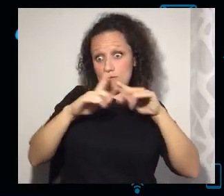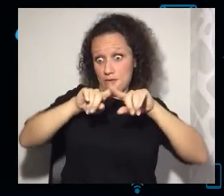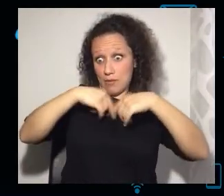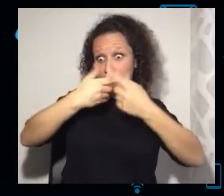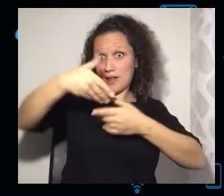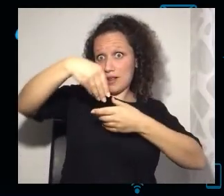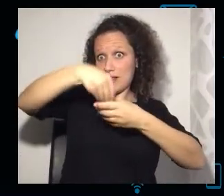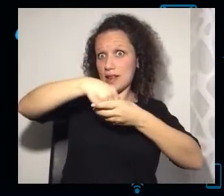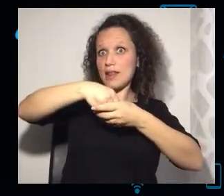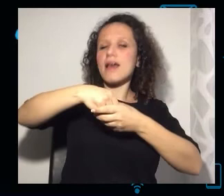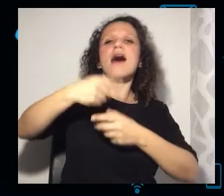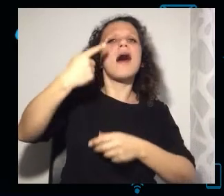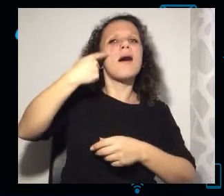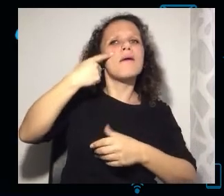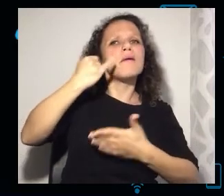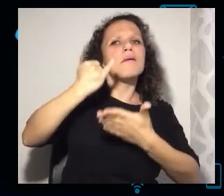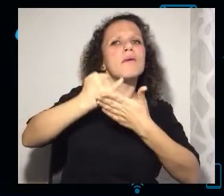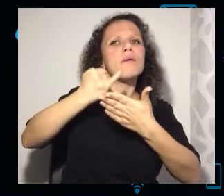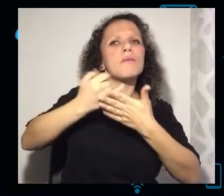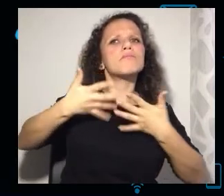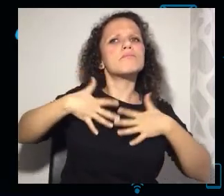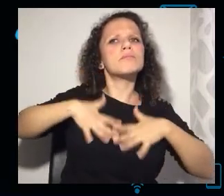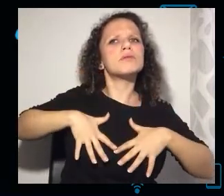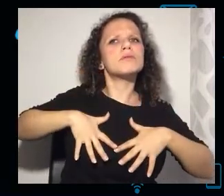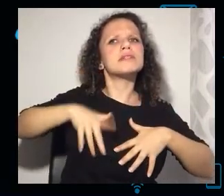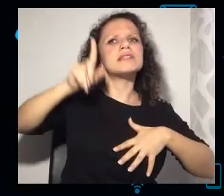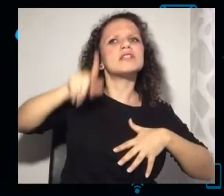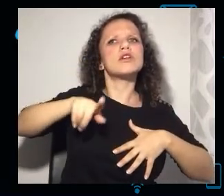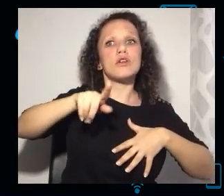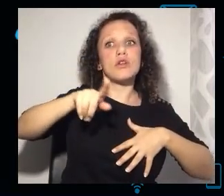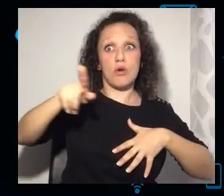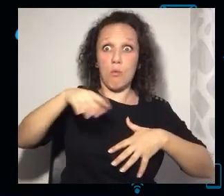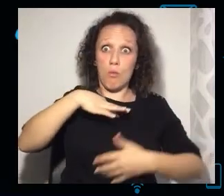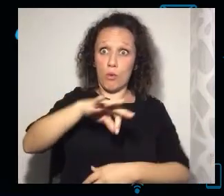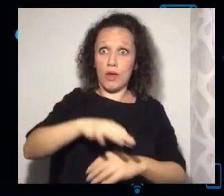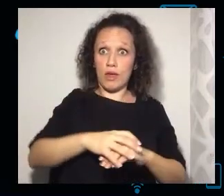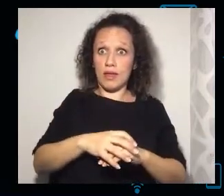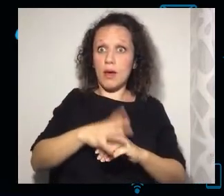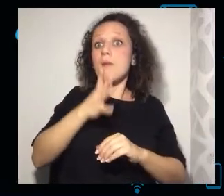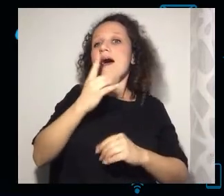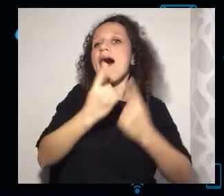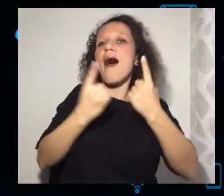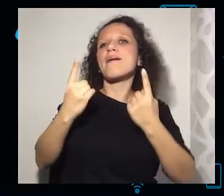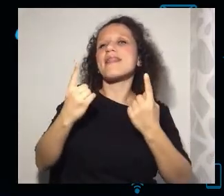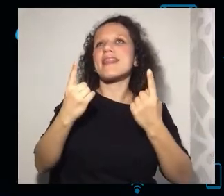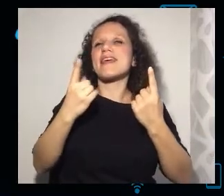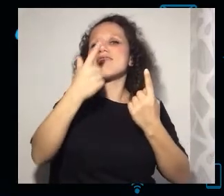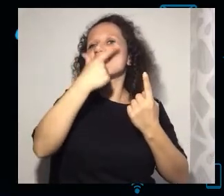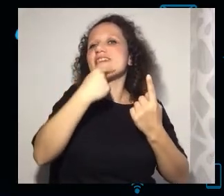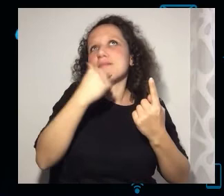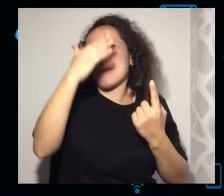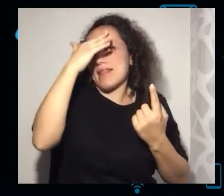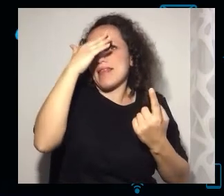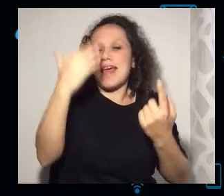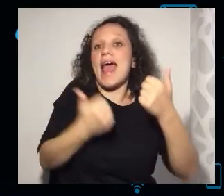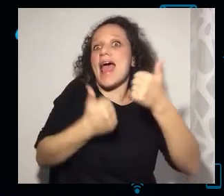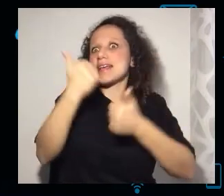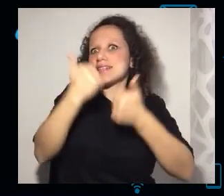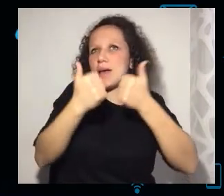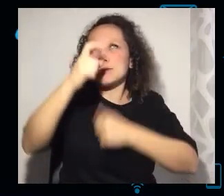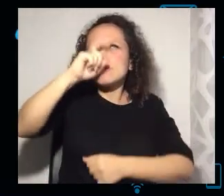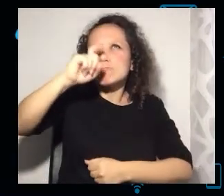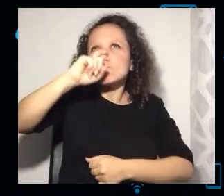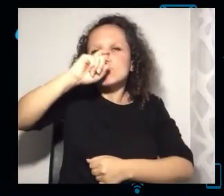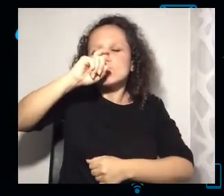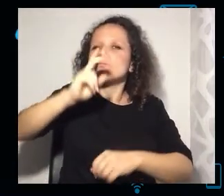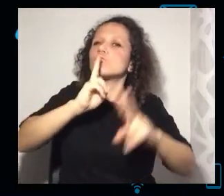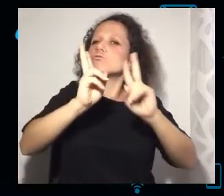interiorizado esa competencia porque también sabemos que a veces es fácil memorizar para para responder un examen o para hacer un ejercicio